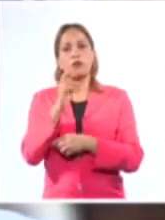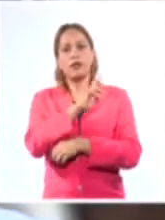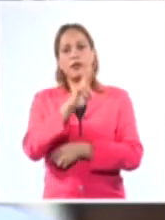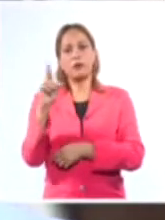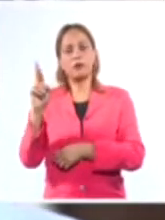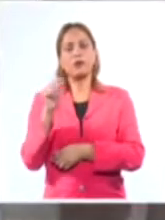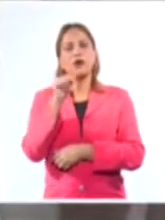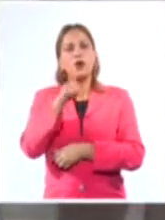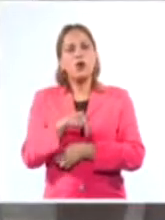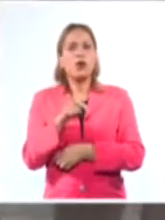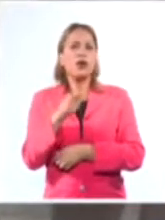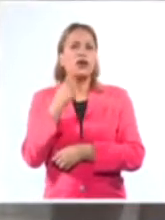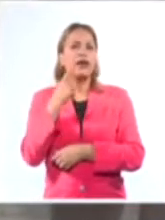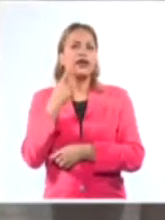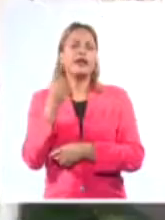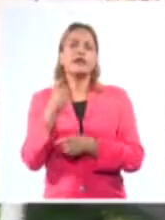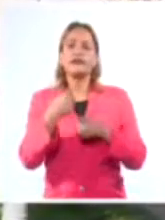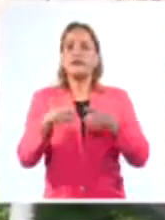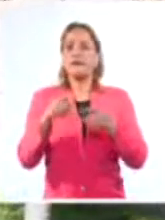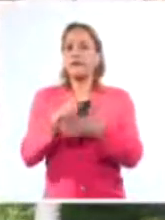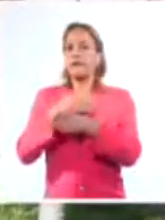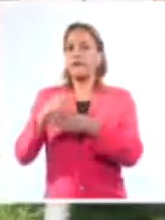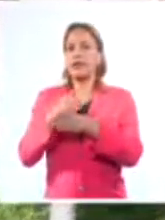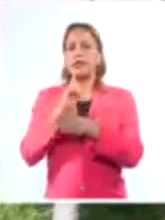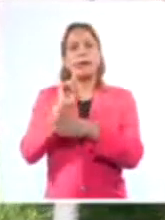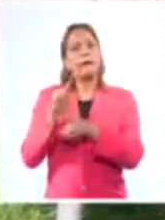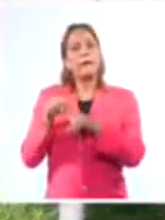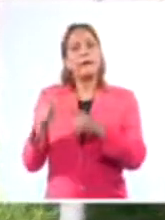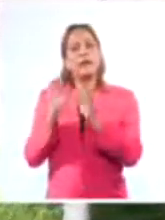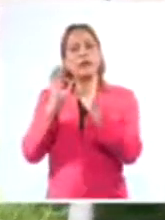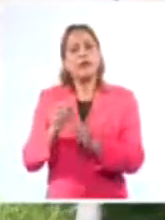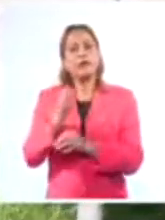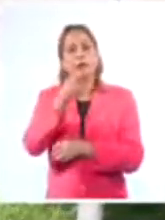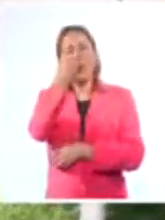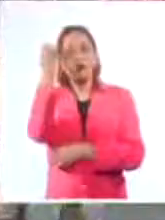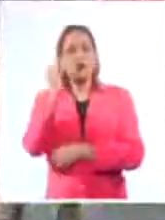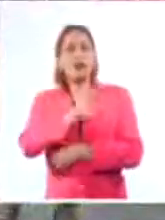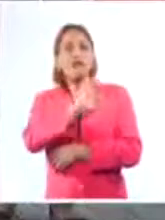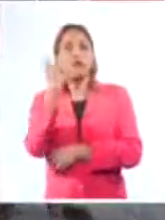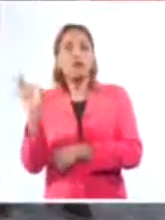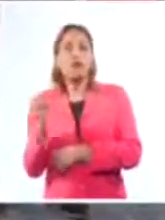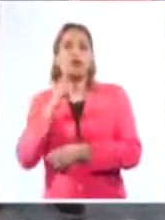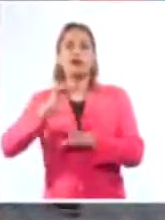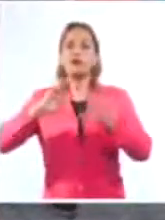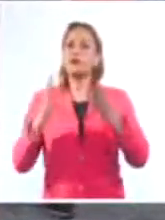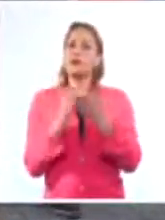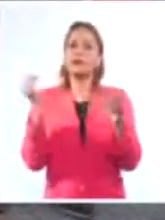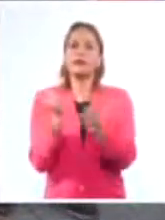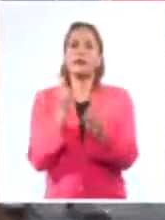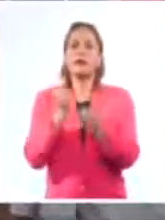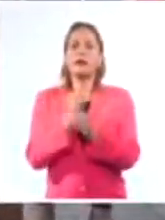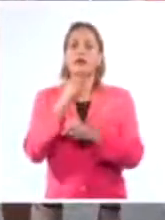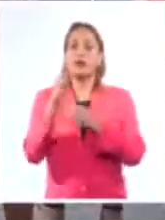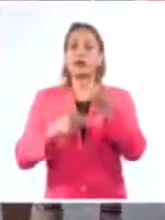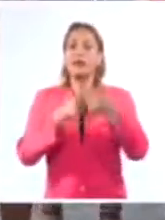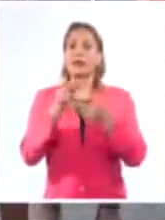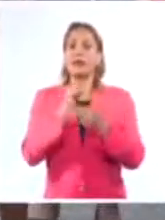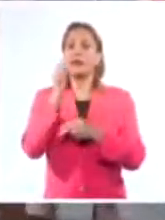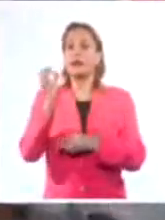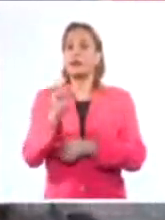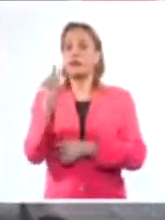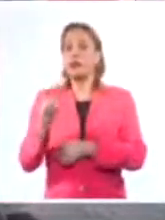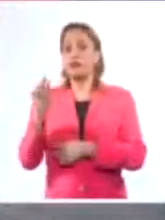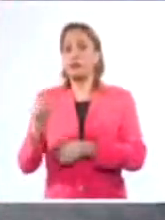Hoy la realidad es otra, pero aún así, no podemos olvidar a estos héroes que no entendieron de miedos cuando más se necesitaba.